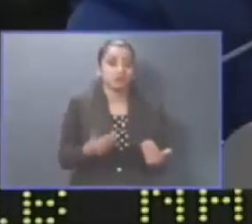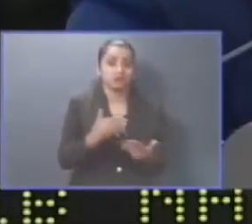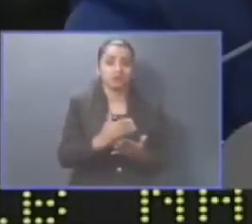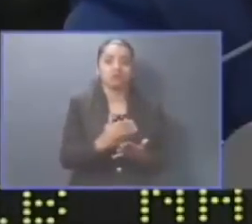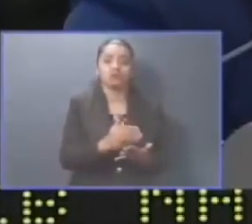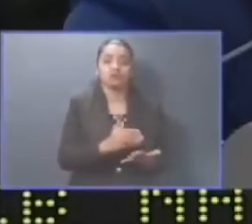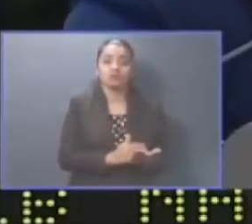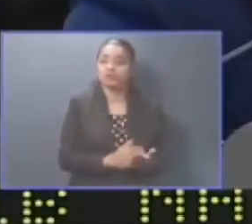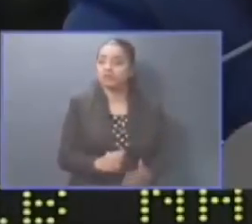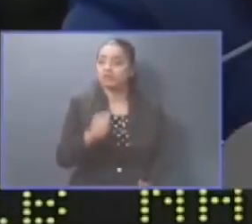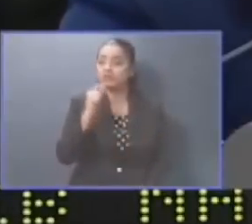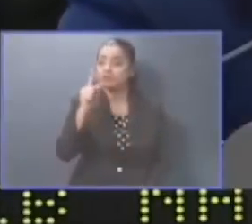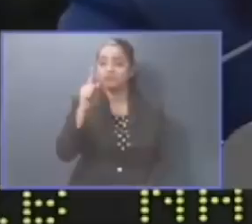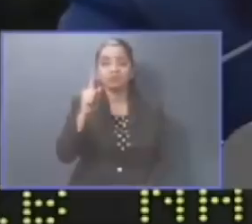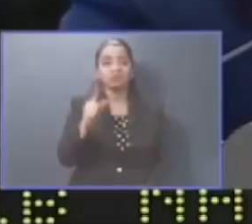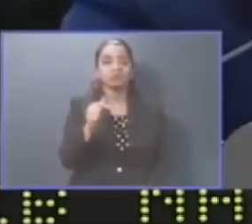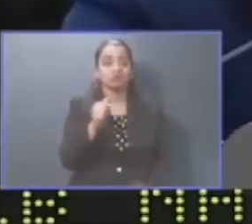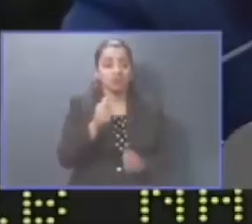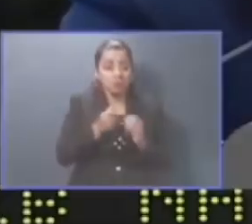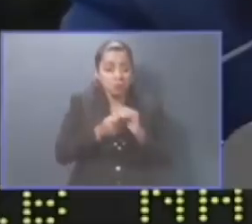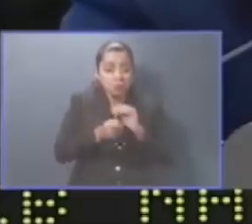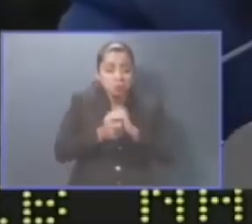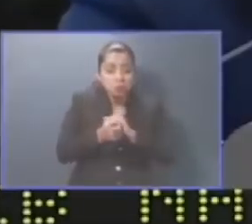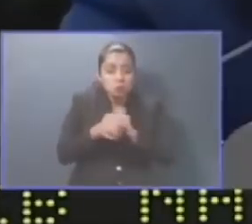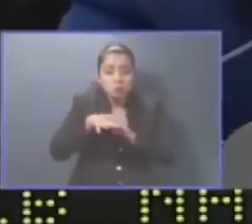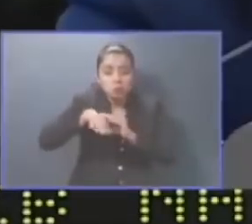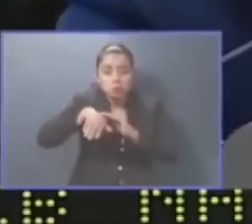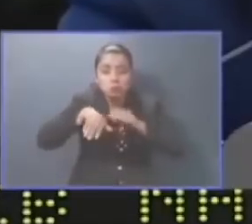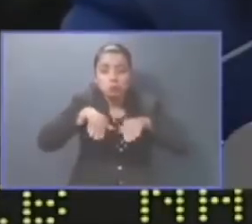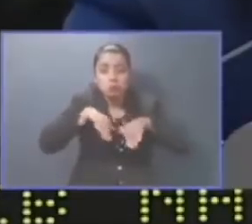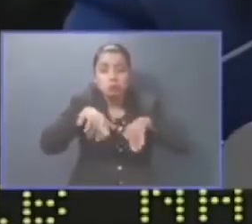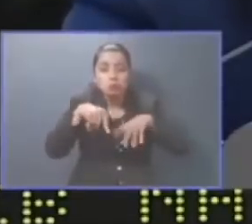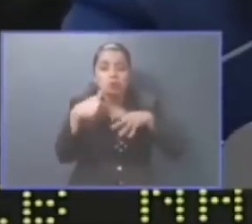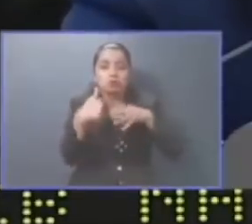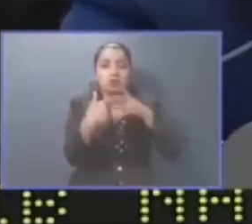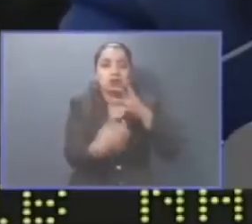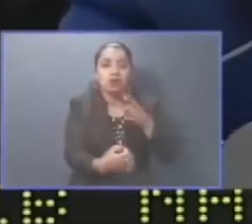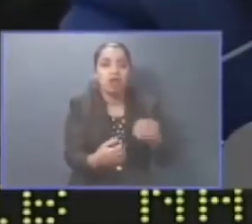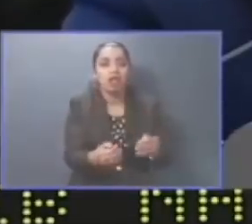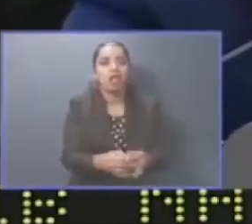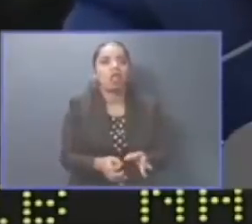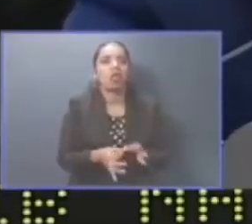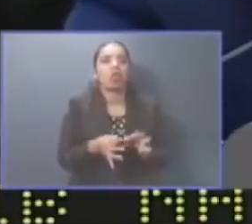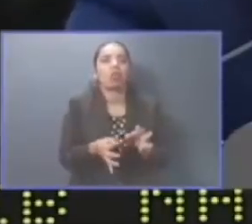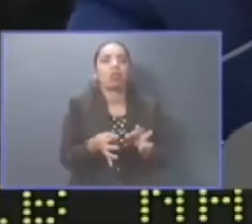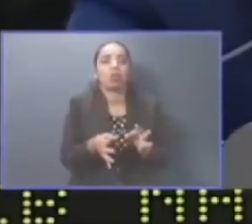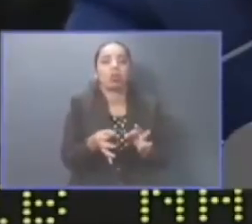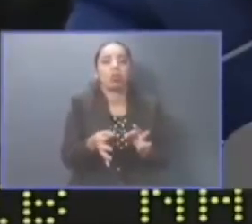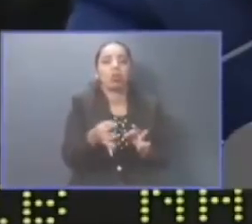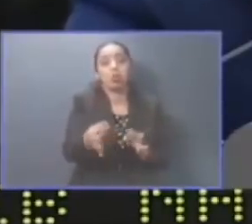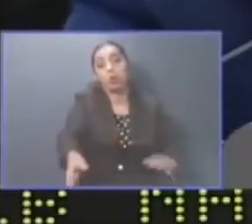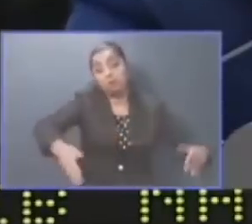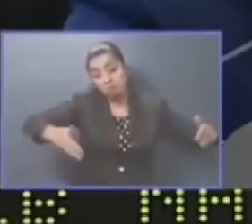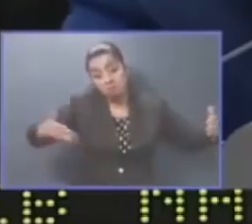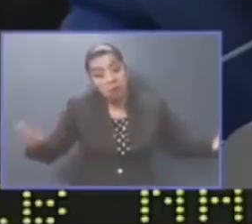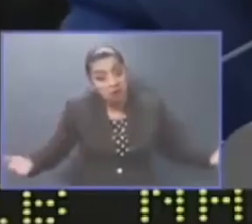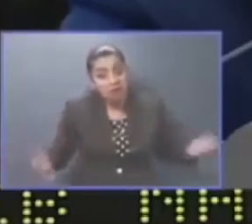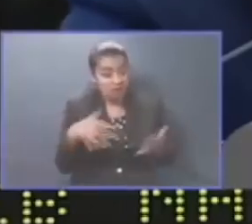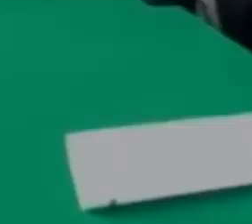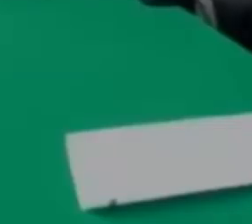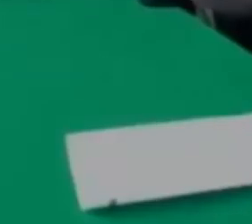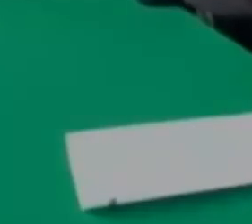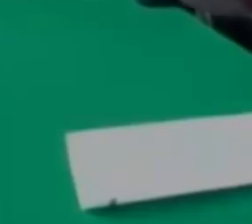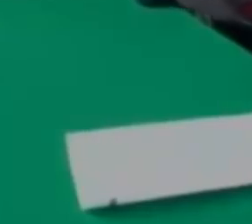han sido, un tortuguismo legislativo. Por eso los salvadoreños los expulsaron este 28 de